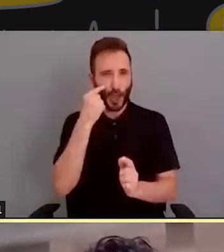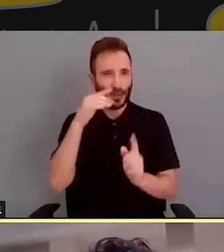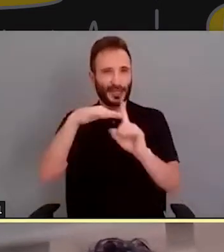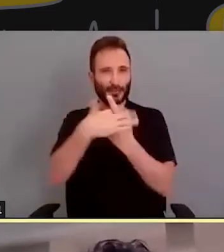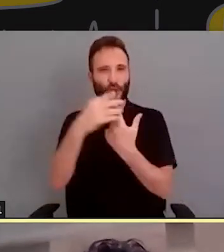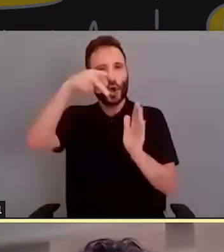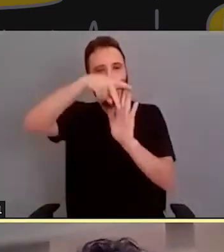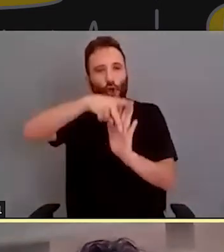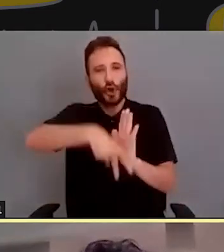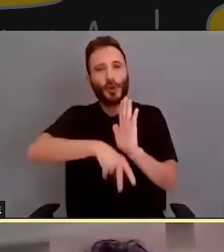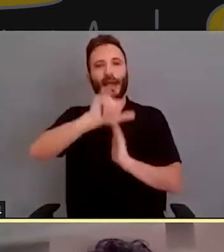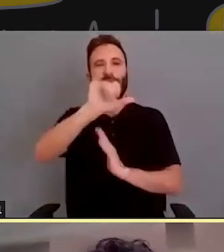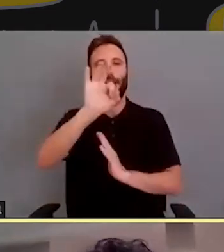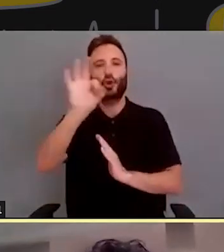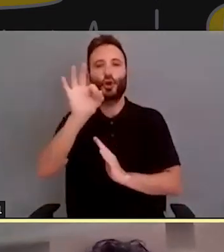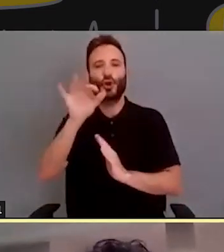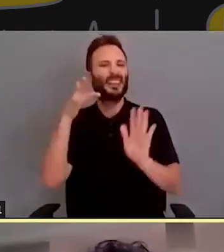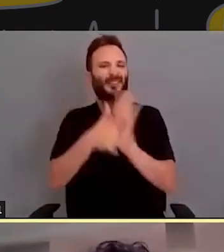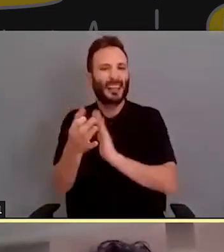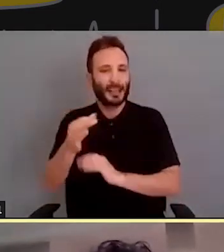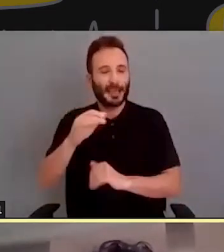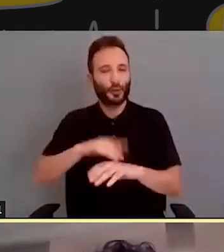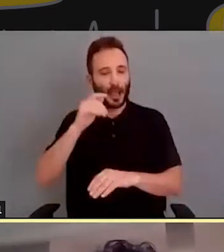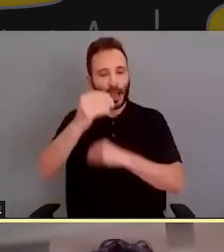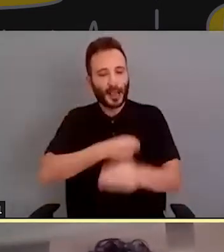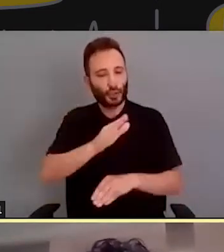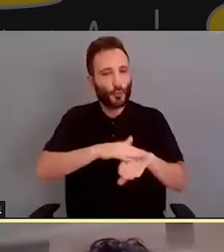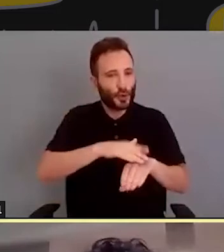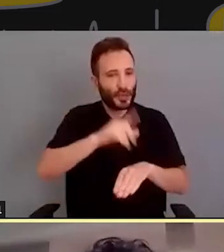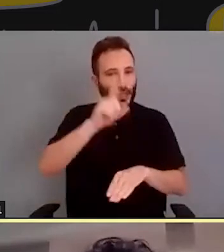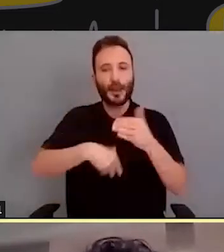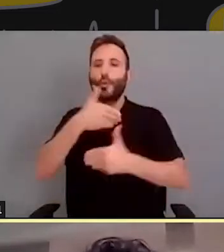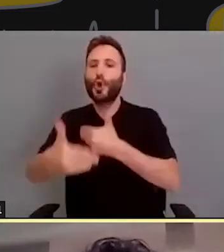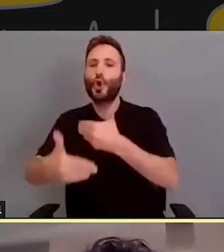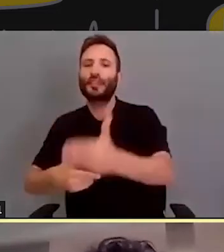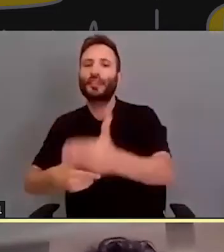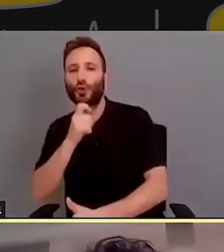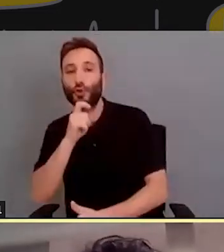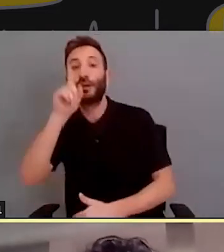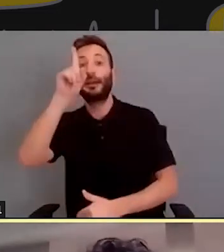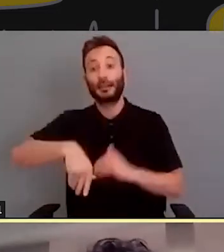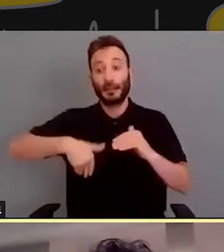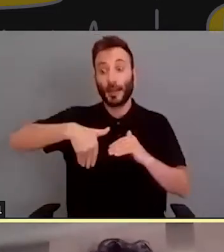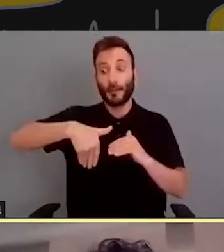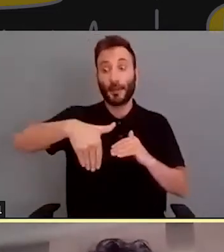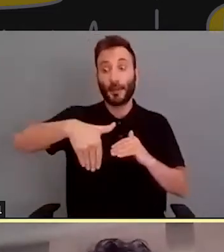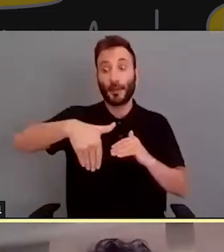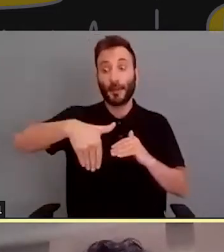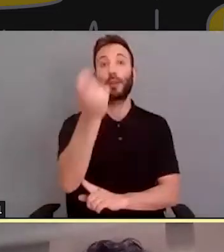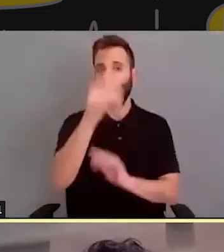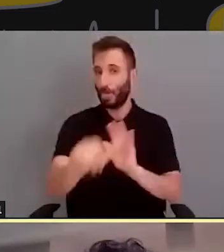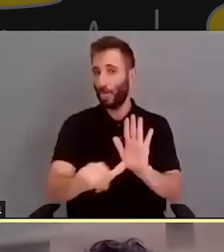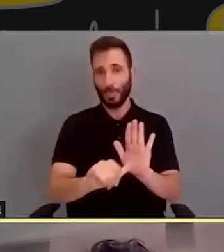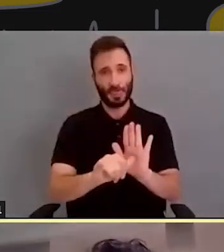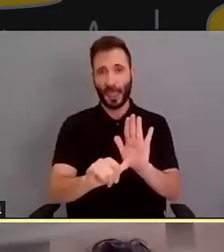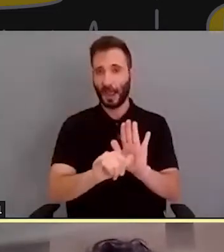norma, ¿no? Por qué la hemos hecho, cuál ha sido un poco el proceso y bueno, que ya estamos viendo la luz al final del túnel porque está muy próxima a